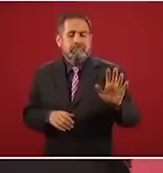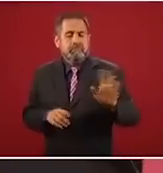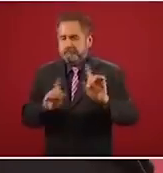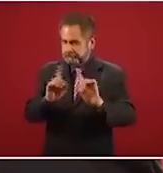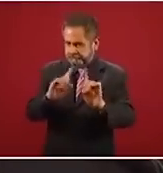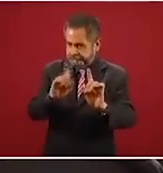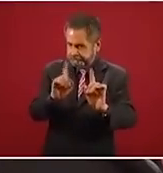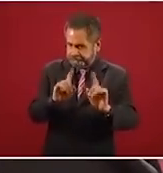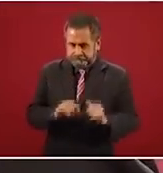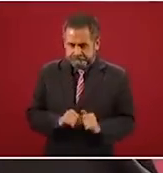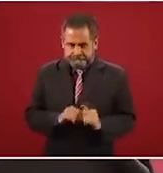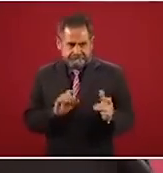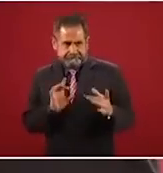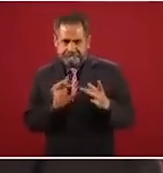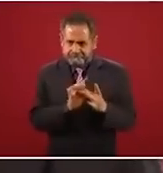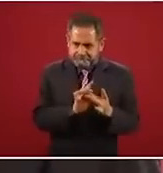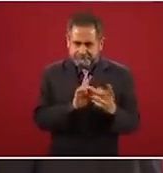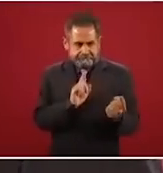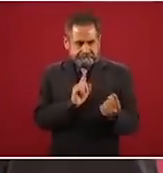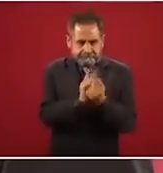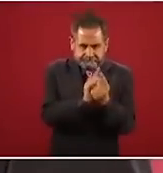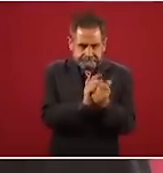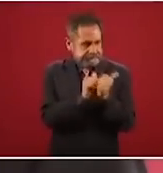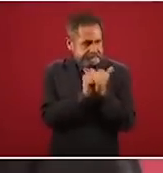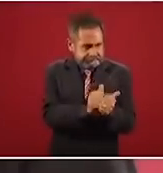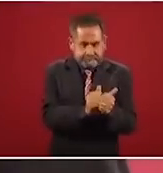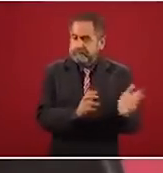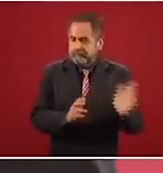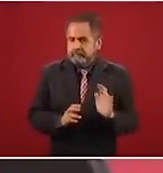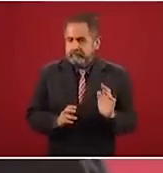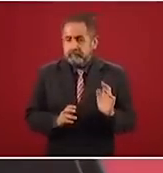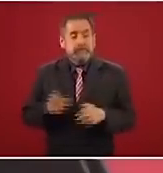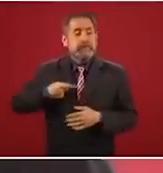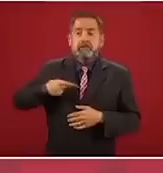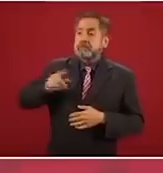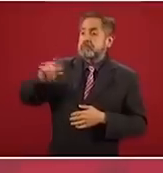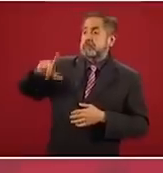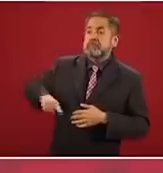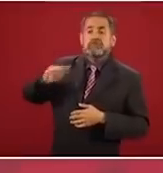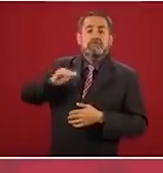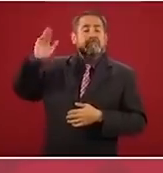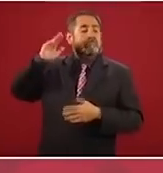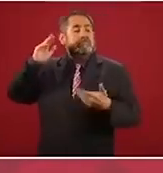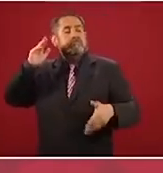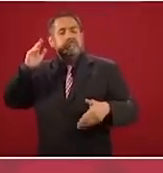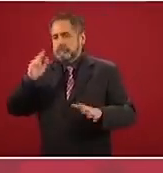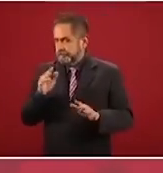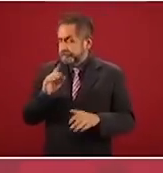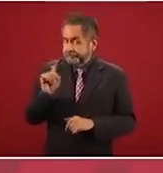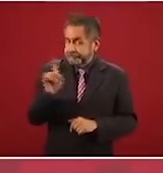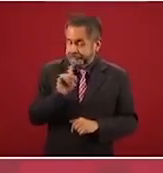pueblo. Y la vida del servidor público es